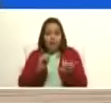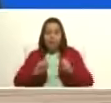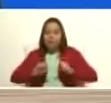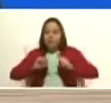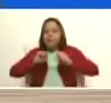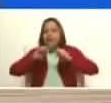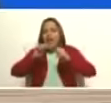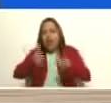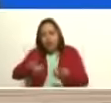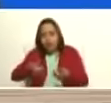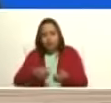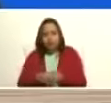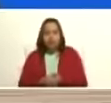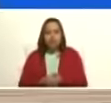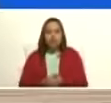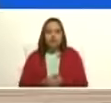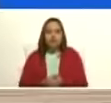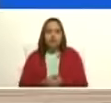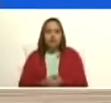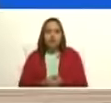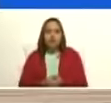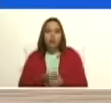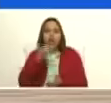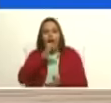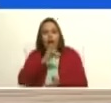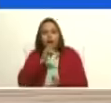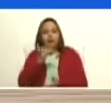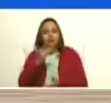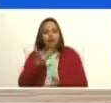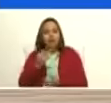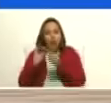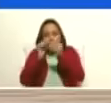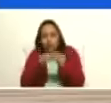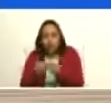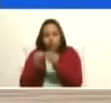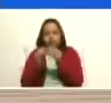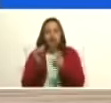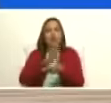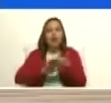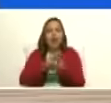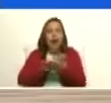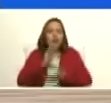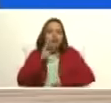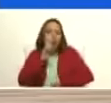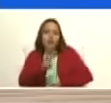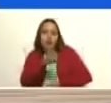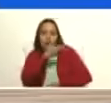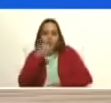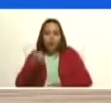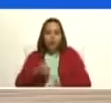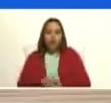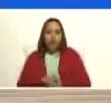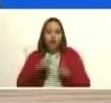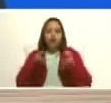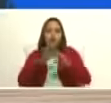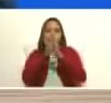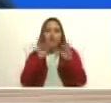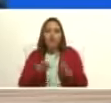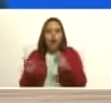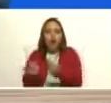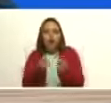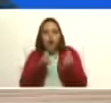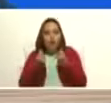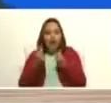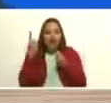naciendo, que se va perfilando, que lo vamos viendo, un nuevo modelo económico que tiene